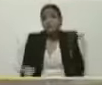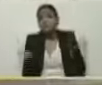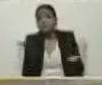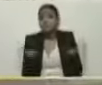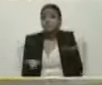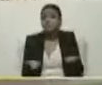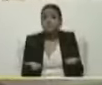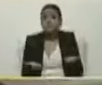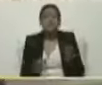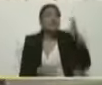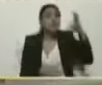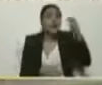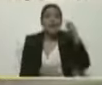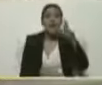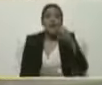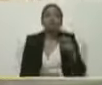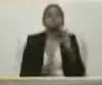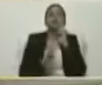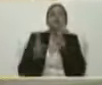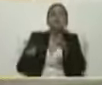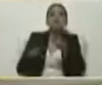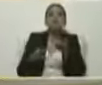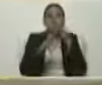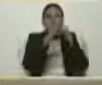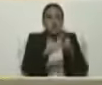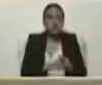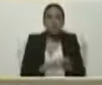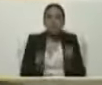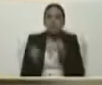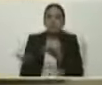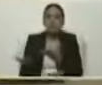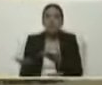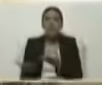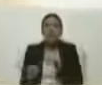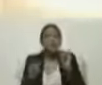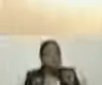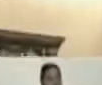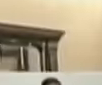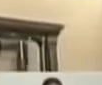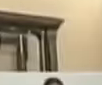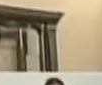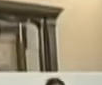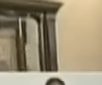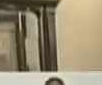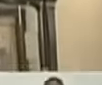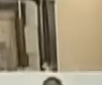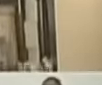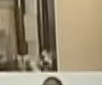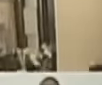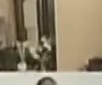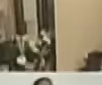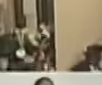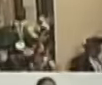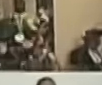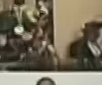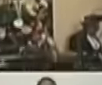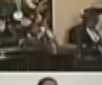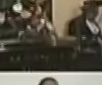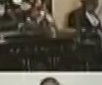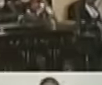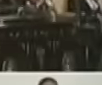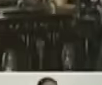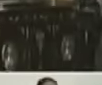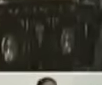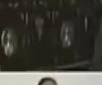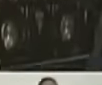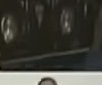Y el CNE dio los resultados con las mismas máquinas que después ellos cuestionaron para salirse del camino electoral